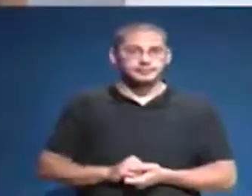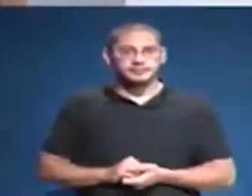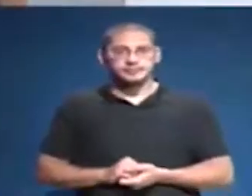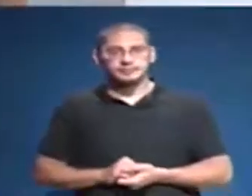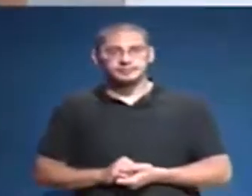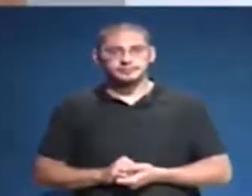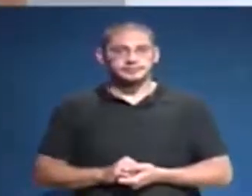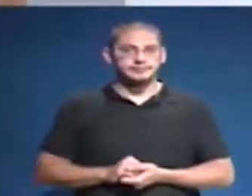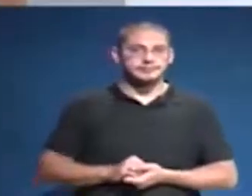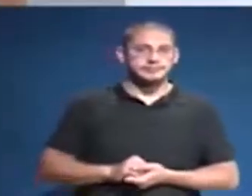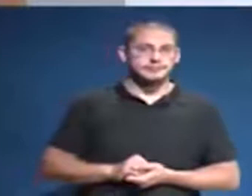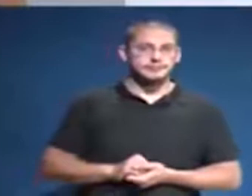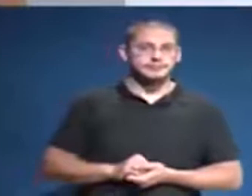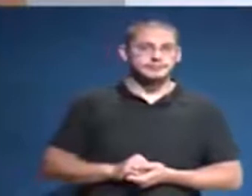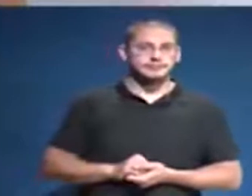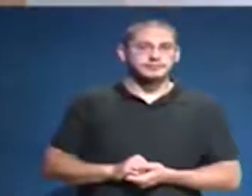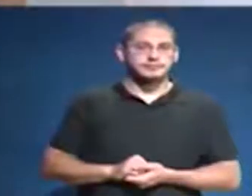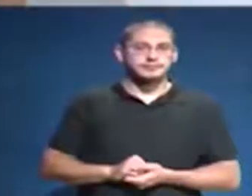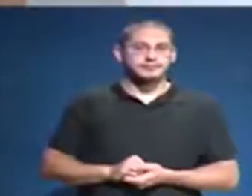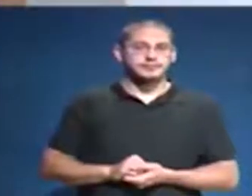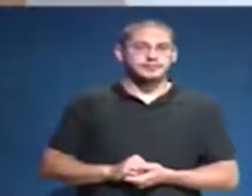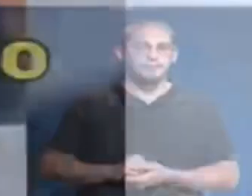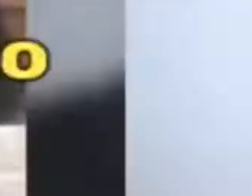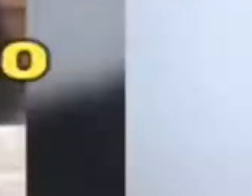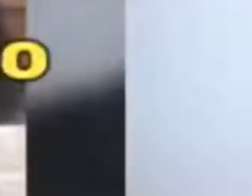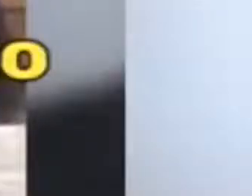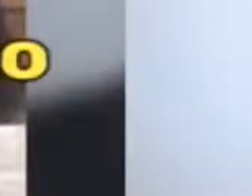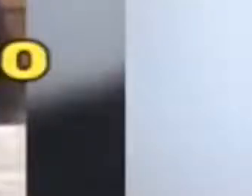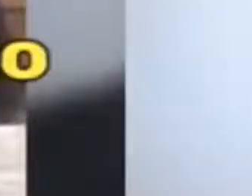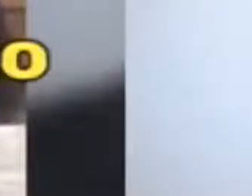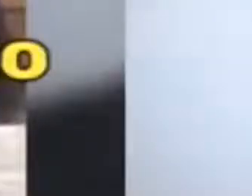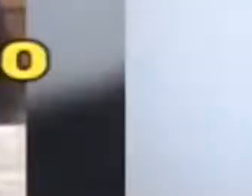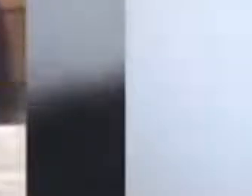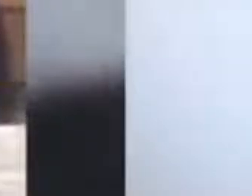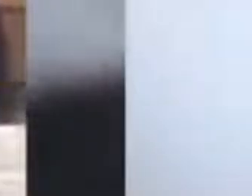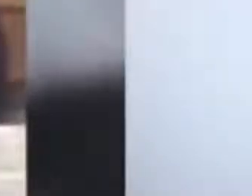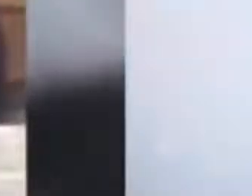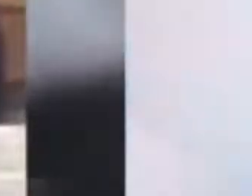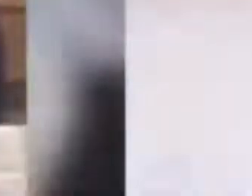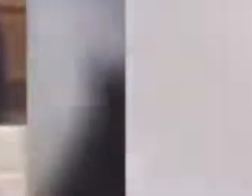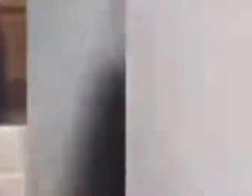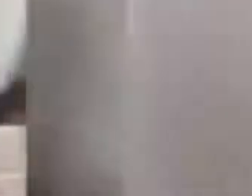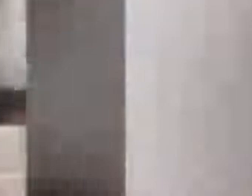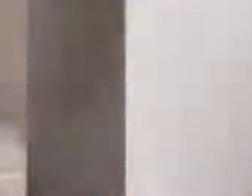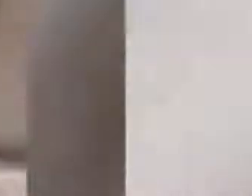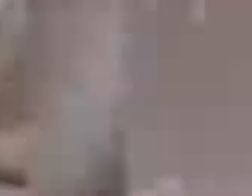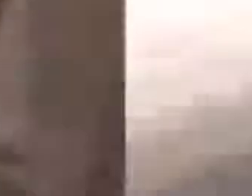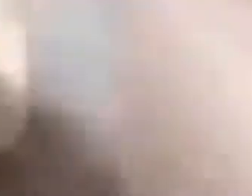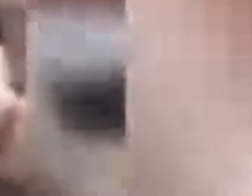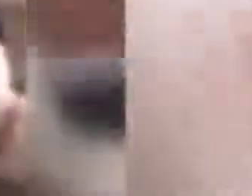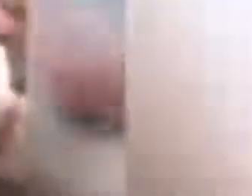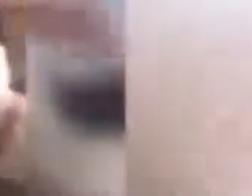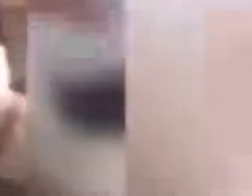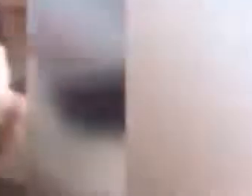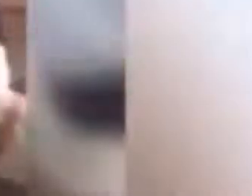me a trick. See the penny? I see the penny. I'll put this bottle of water right on top of the penny. Okay. La moneda, ajá. And I'm going to